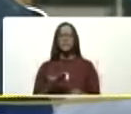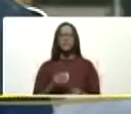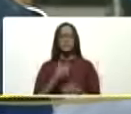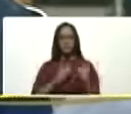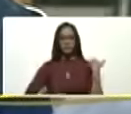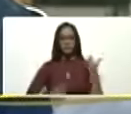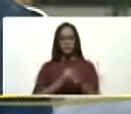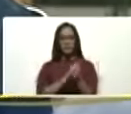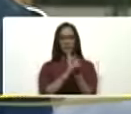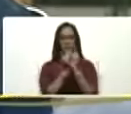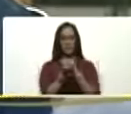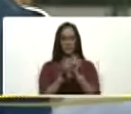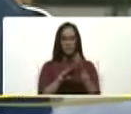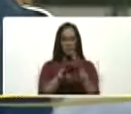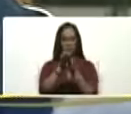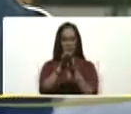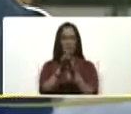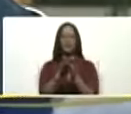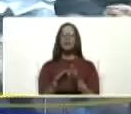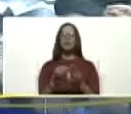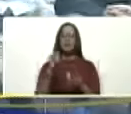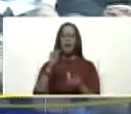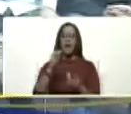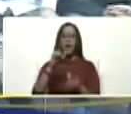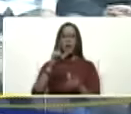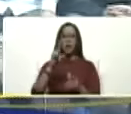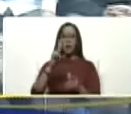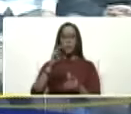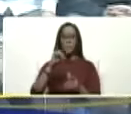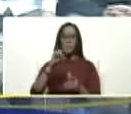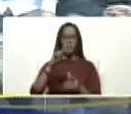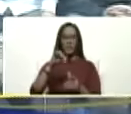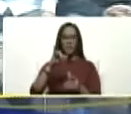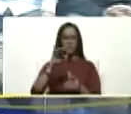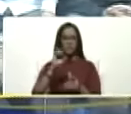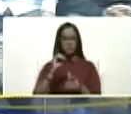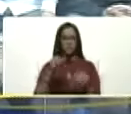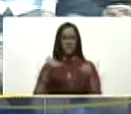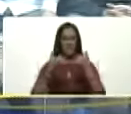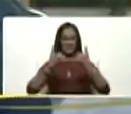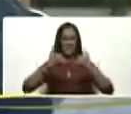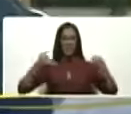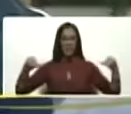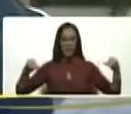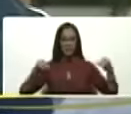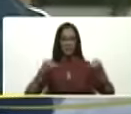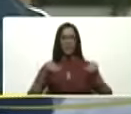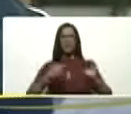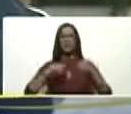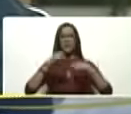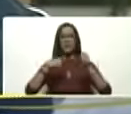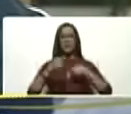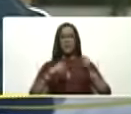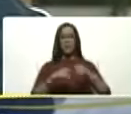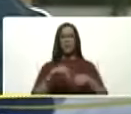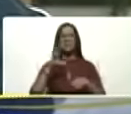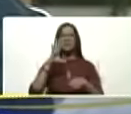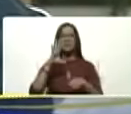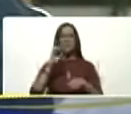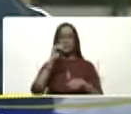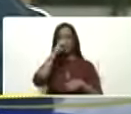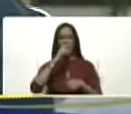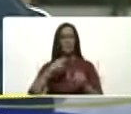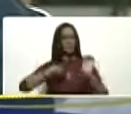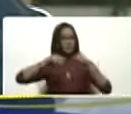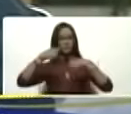el crecimiento del aluminio. Este alambre, presidente, ha sido importado por más de 50 años. Hoy en día